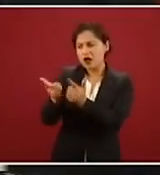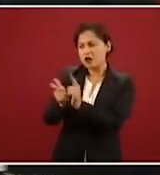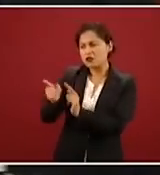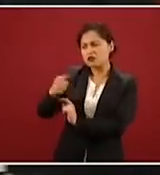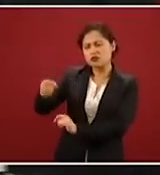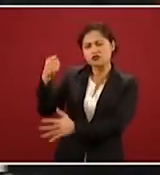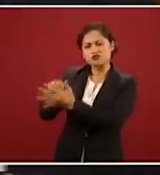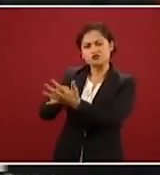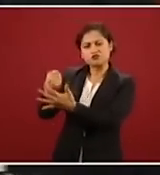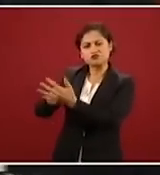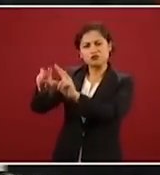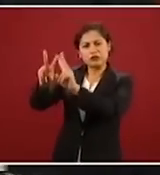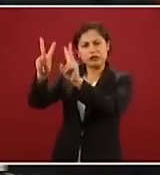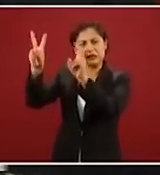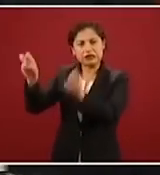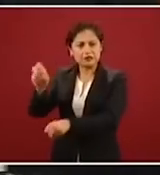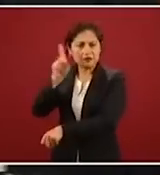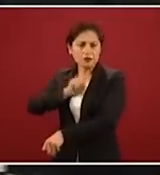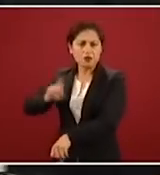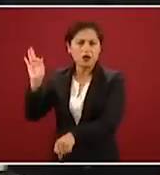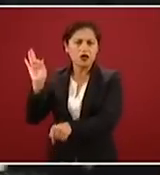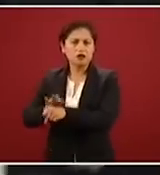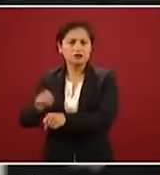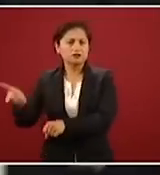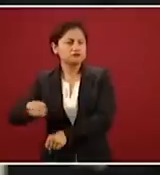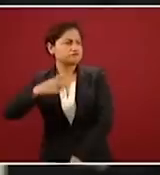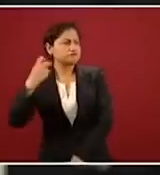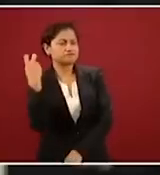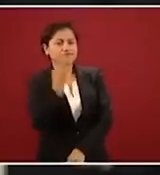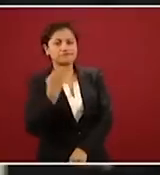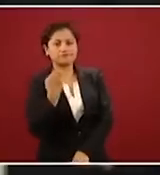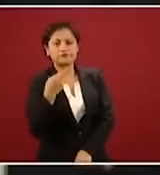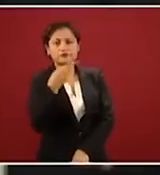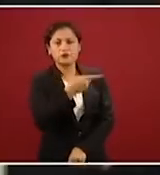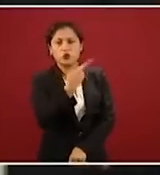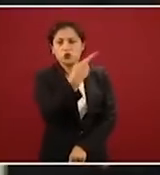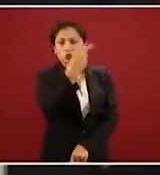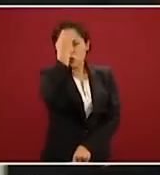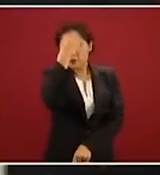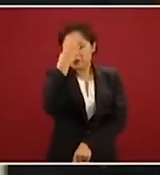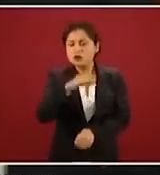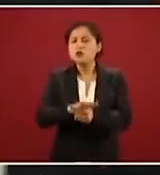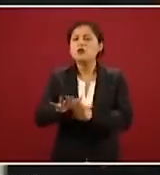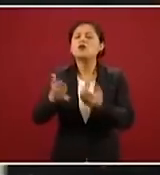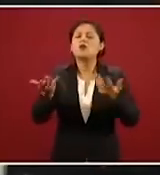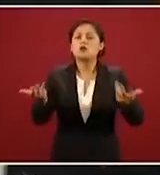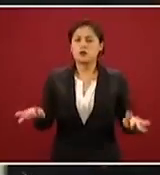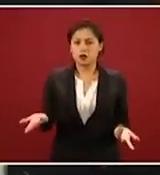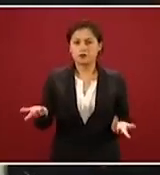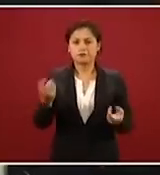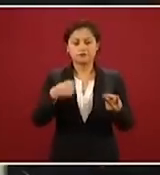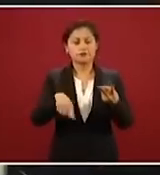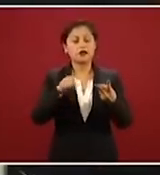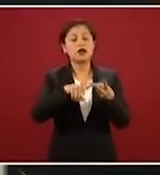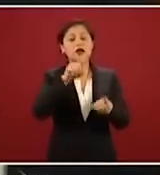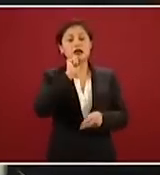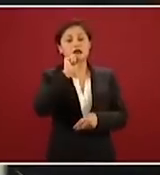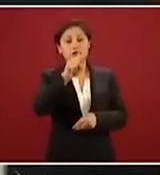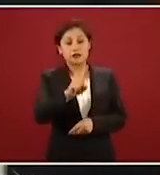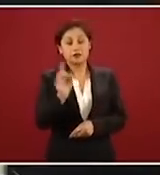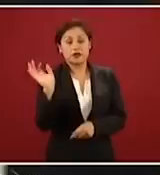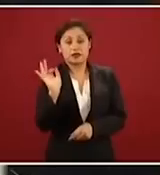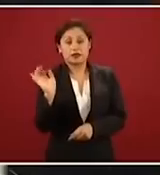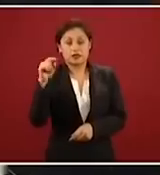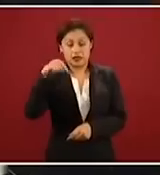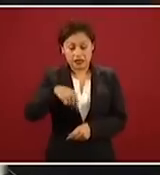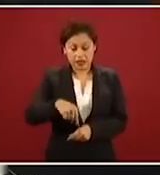colectivos feministas? Y si sería posible, así como se dedican espacios o conferencias matutinas al tema